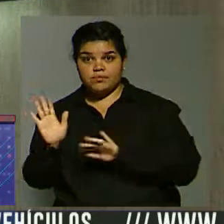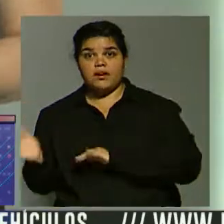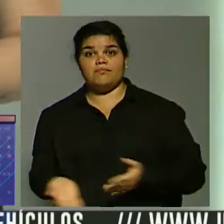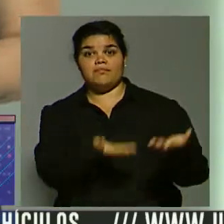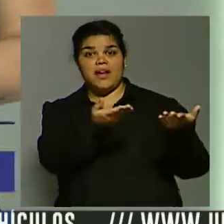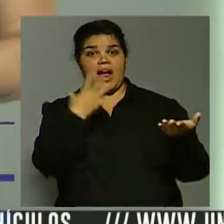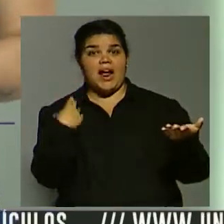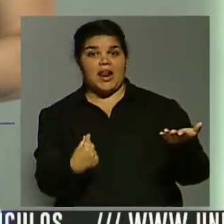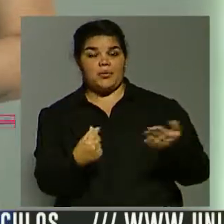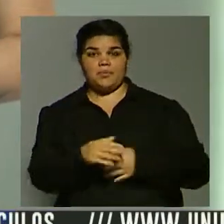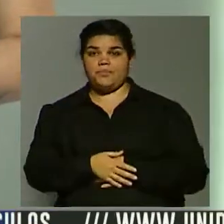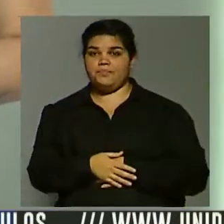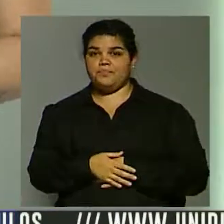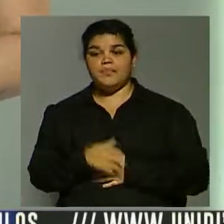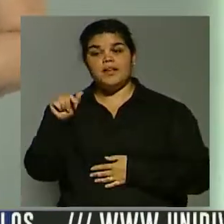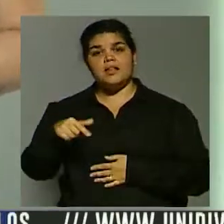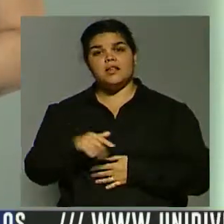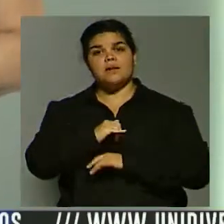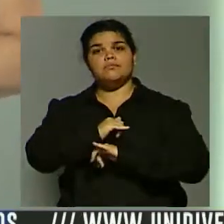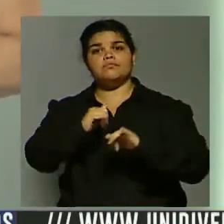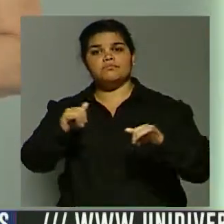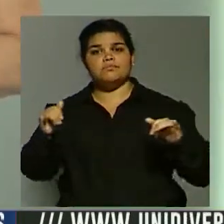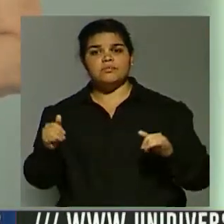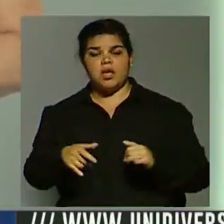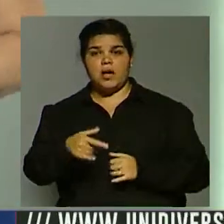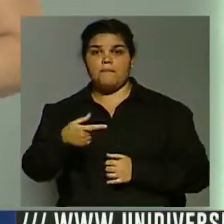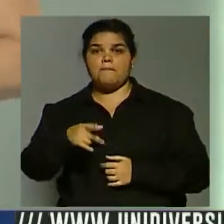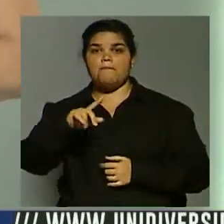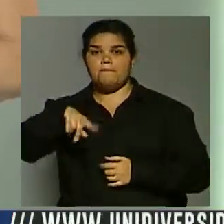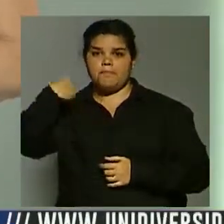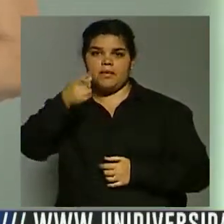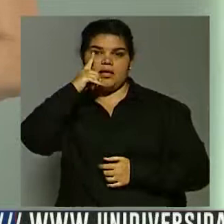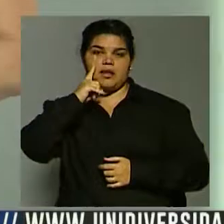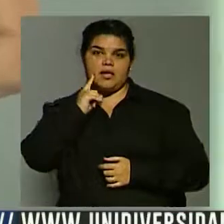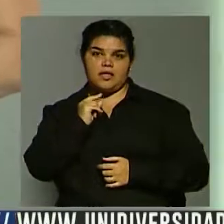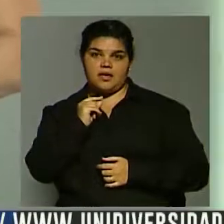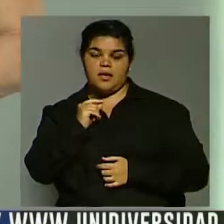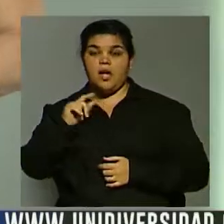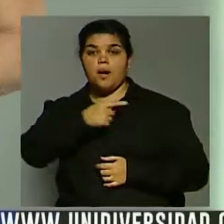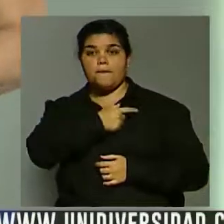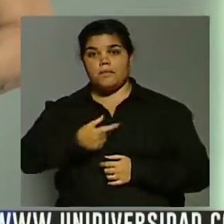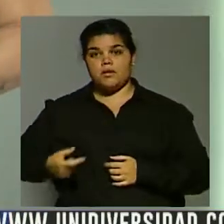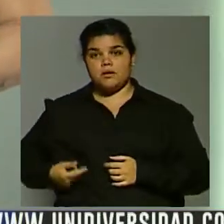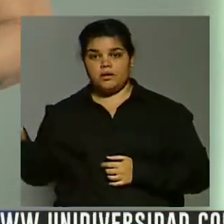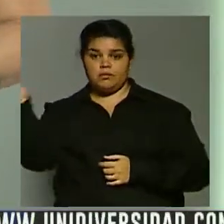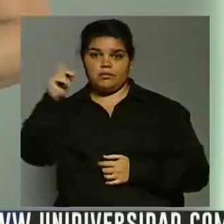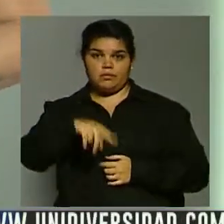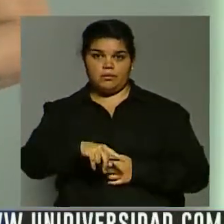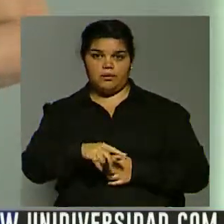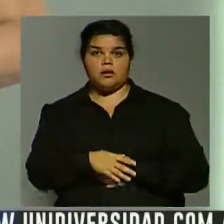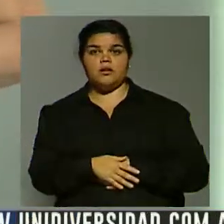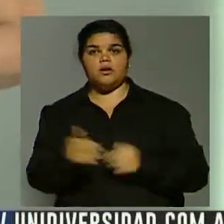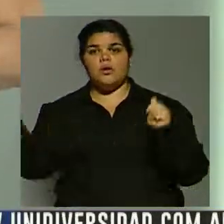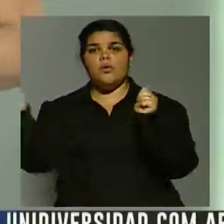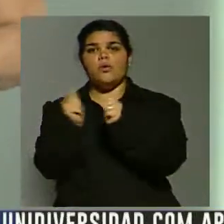información. Información que indica que el presidente Mauricio Macri viajará mañana a la provincia de Mendoza. Será en un viaje especial porque vendrá acompañado